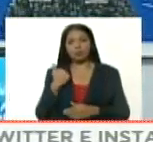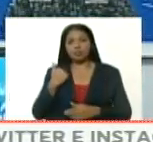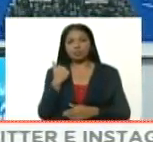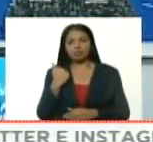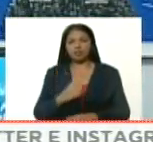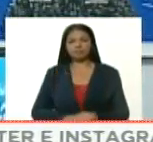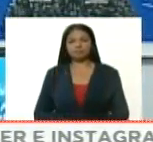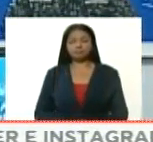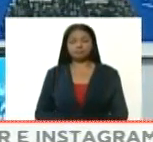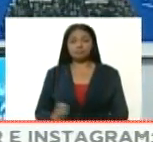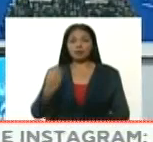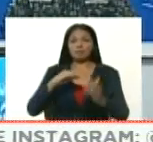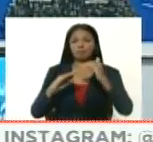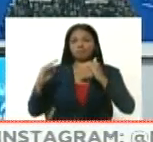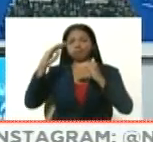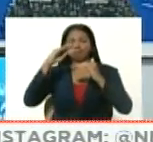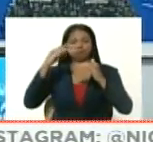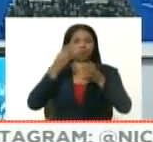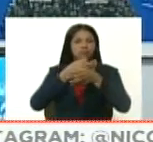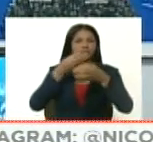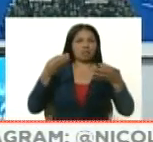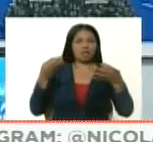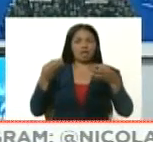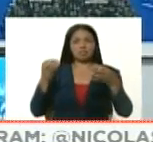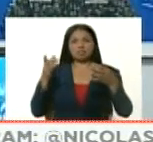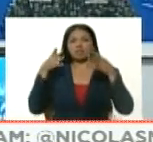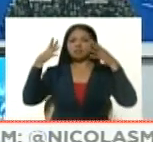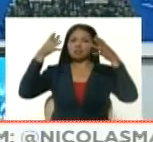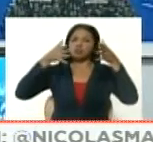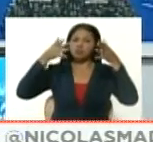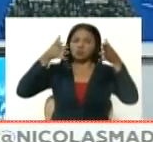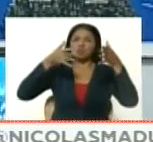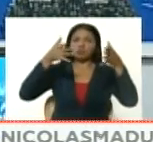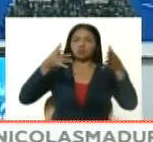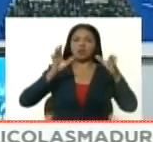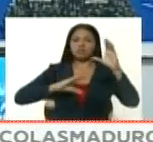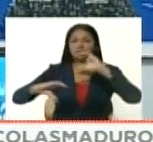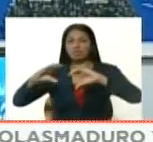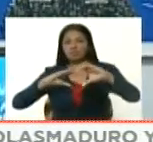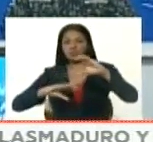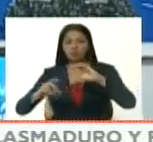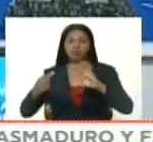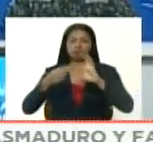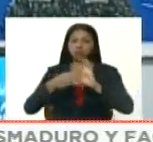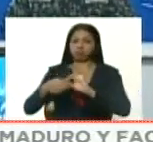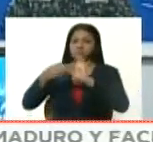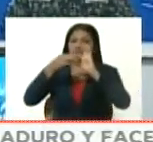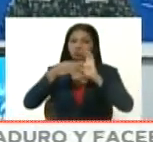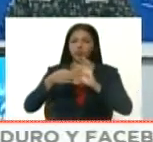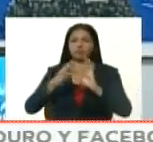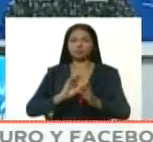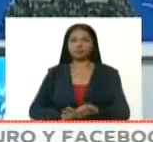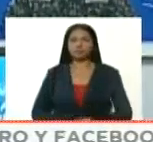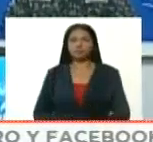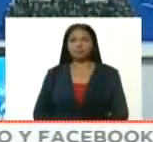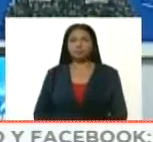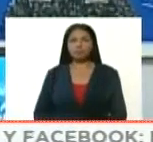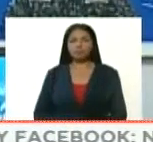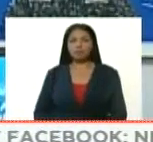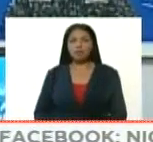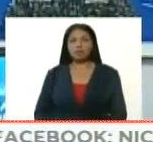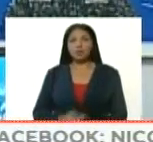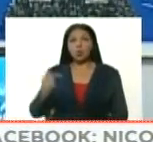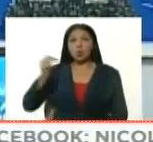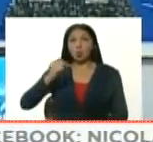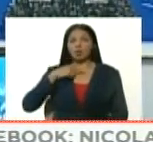al más alto nivel académico y científico. Y el día de hoy